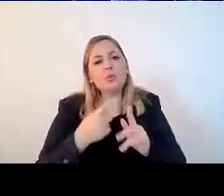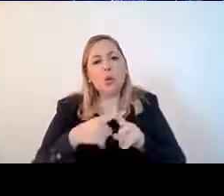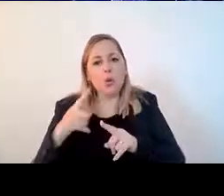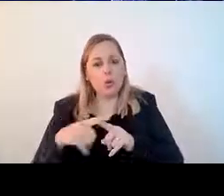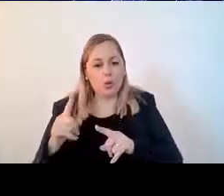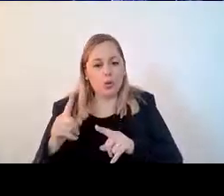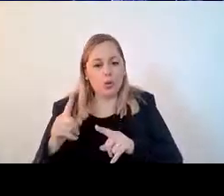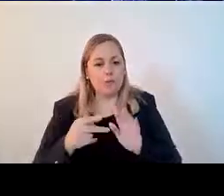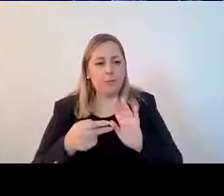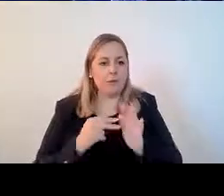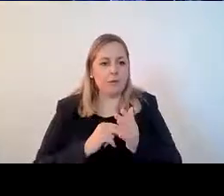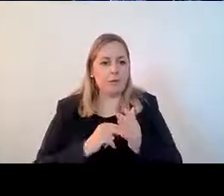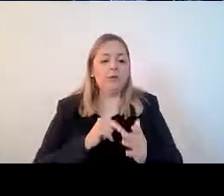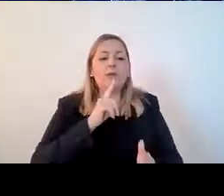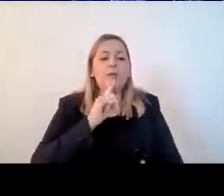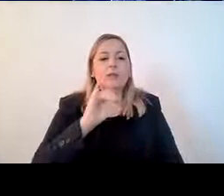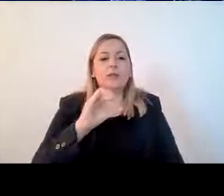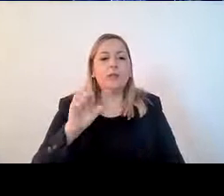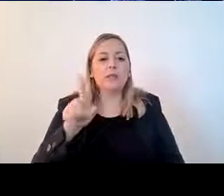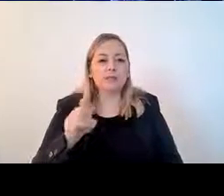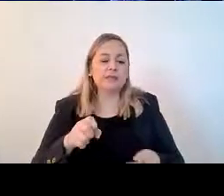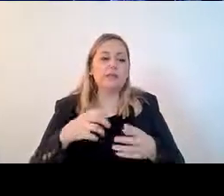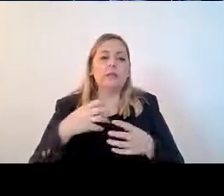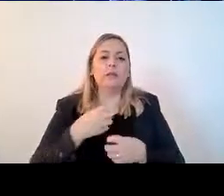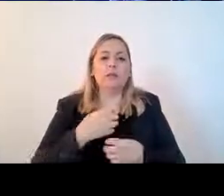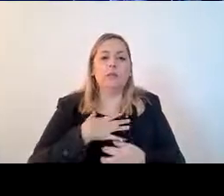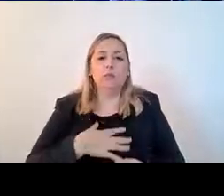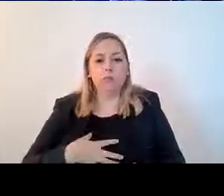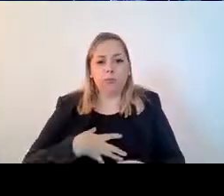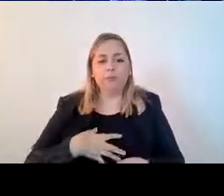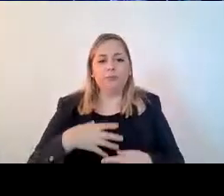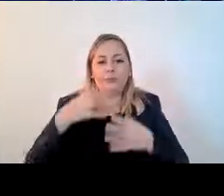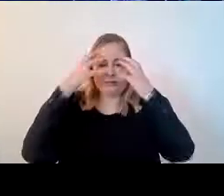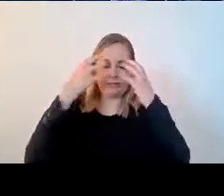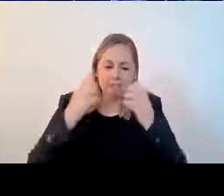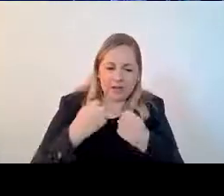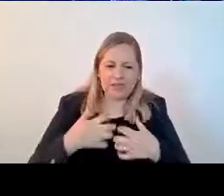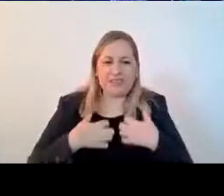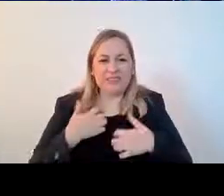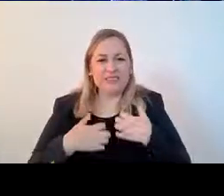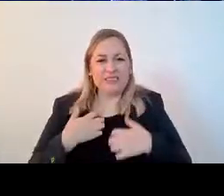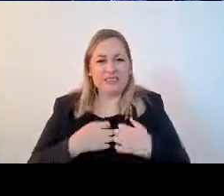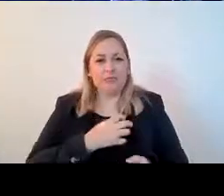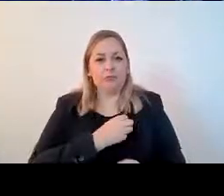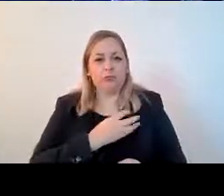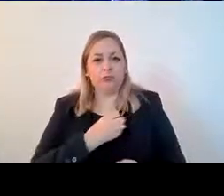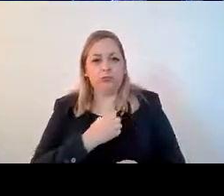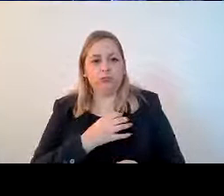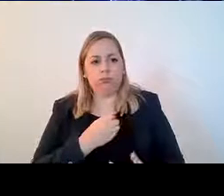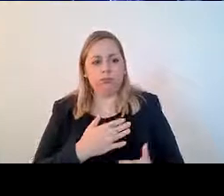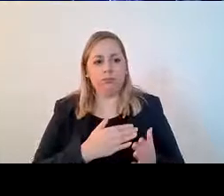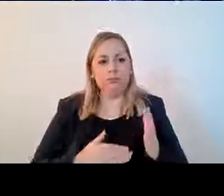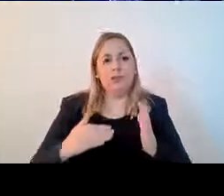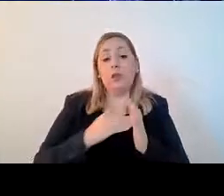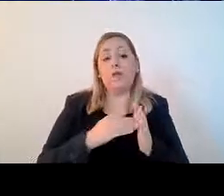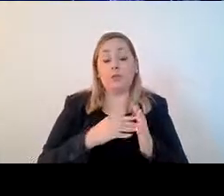efectos laterales como tic, náusea, cefalea, irritabilidad, aumento del latido y presión a nivel